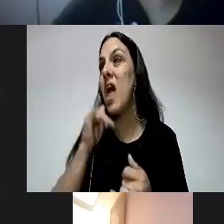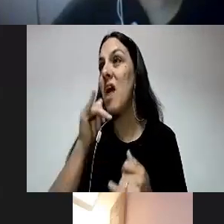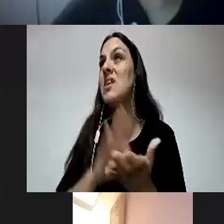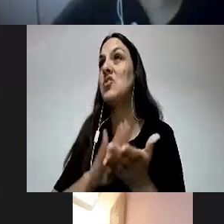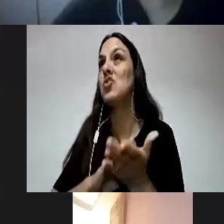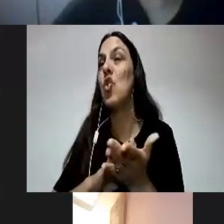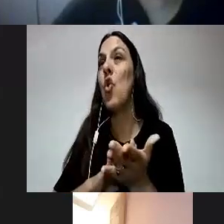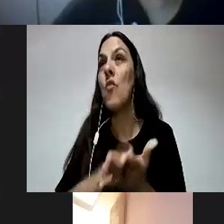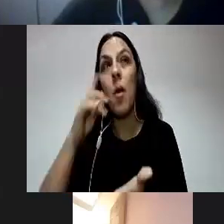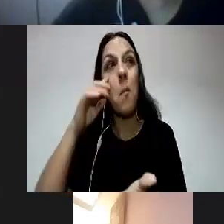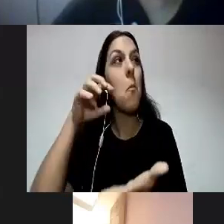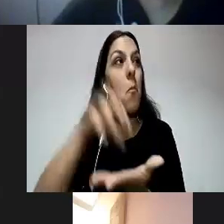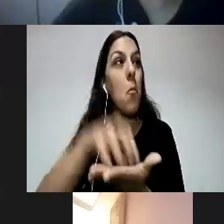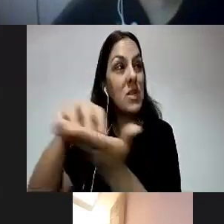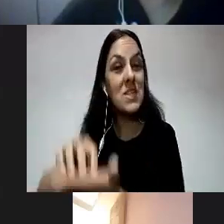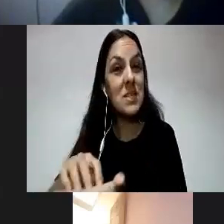accesibles se me complicó,